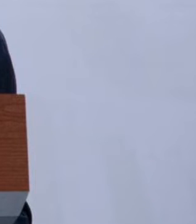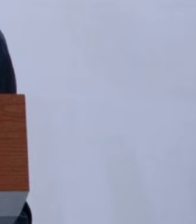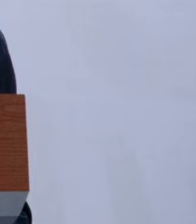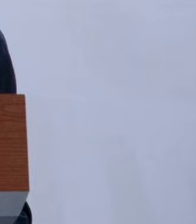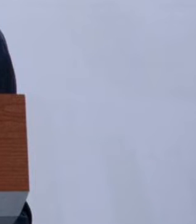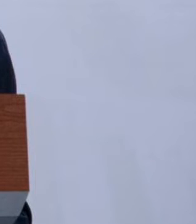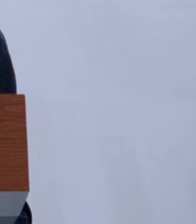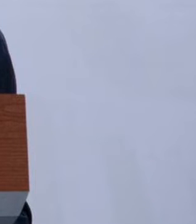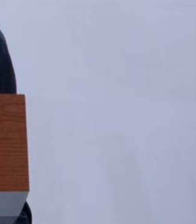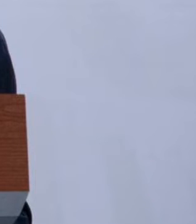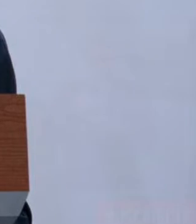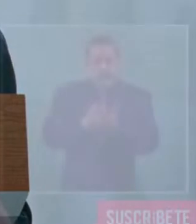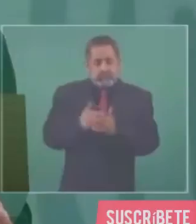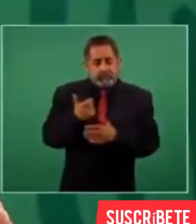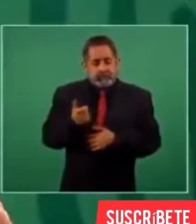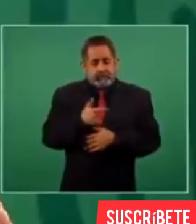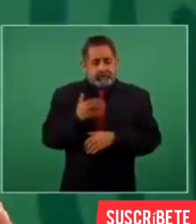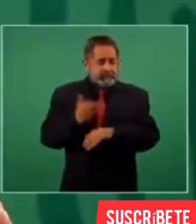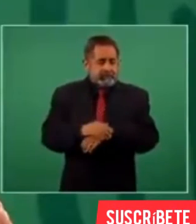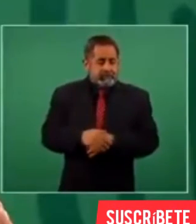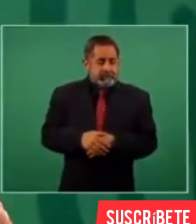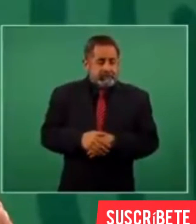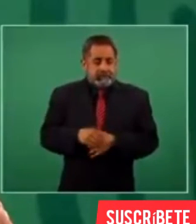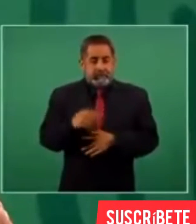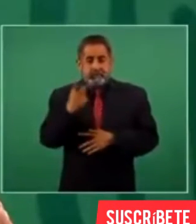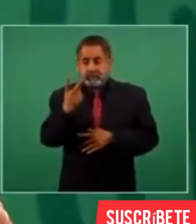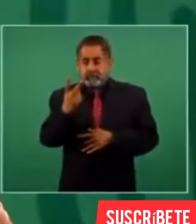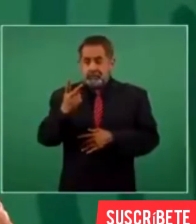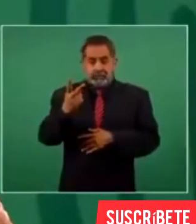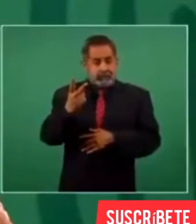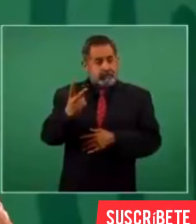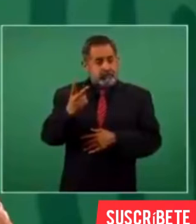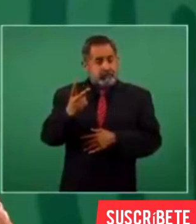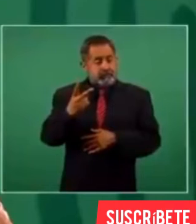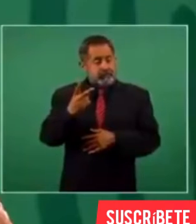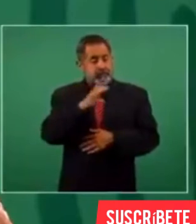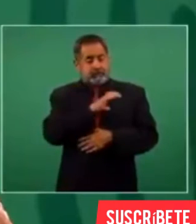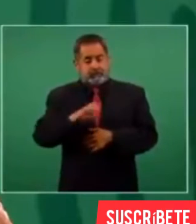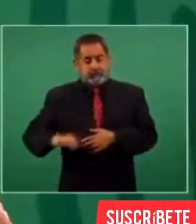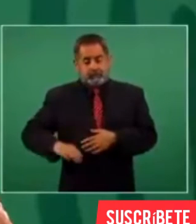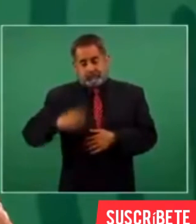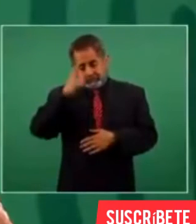esto. Ya dos gobernaturas, o dos,